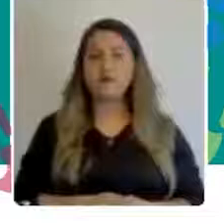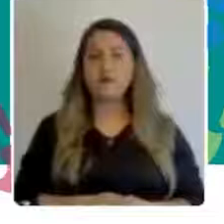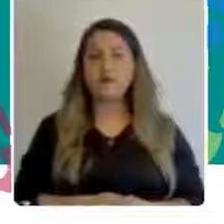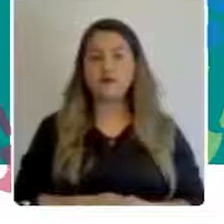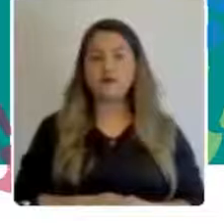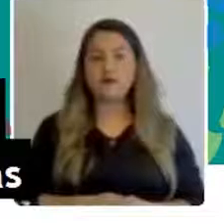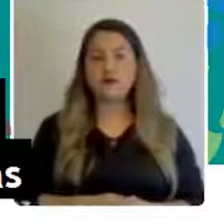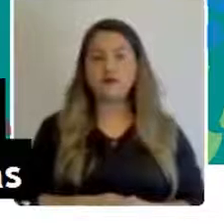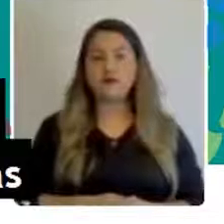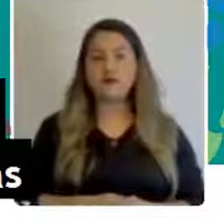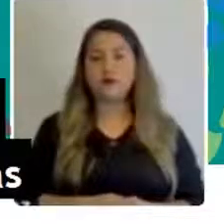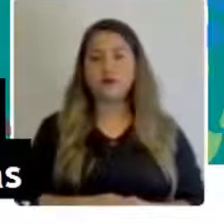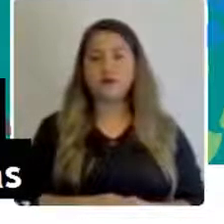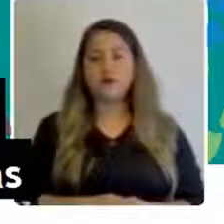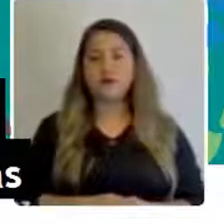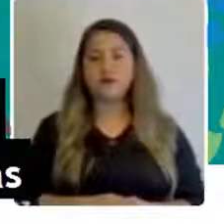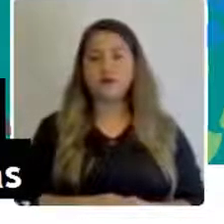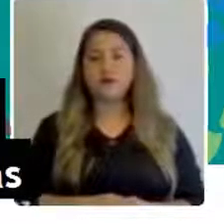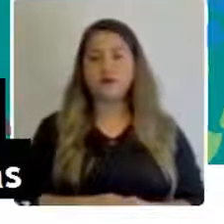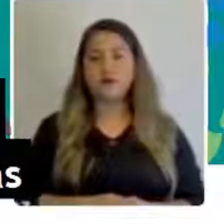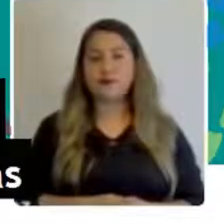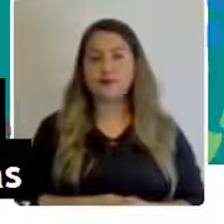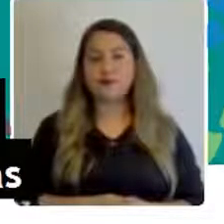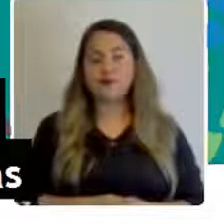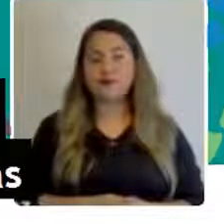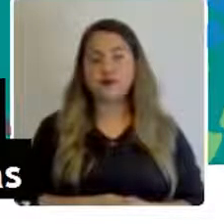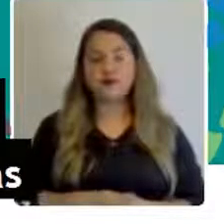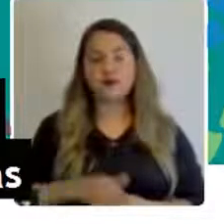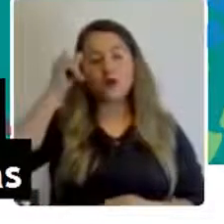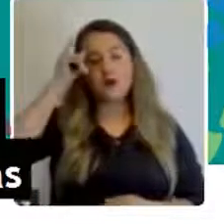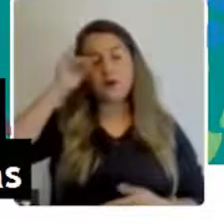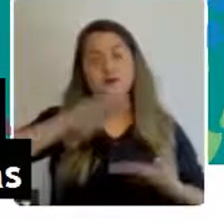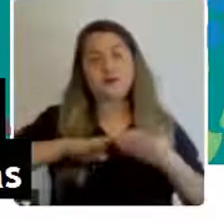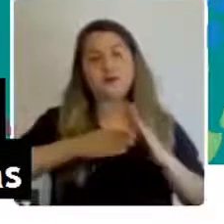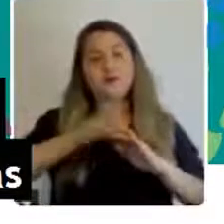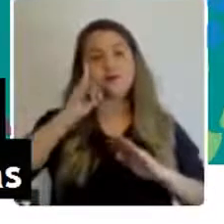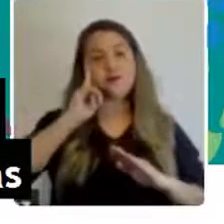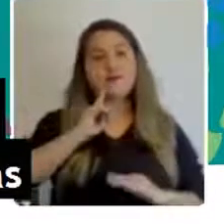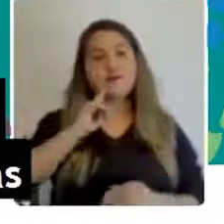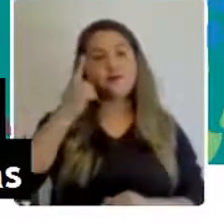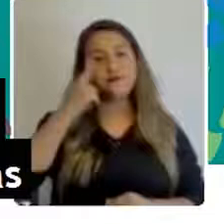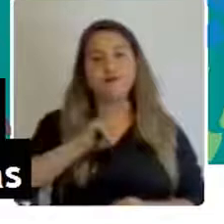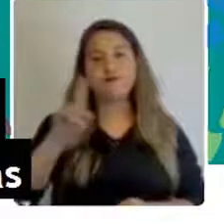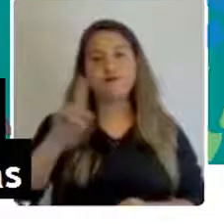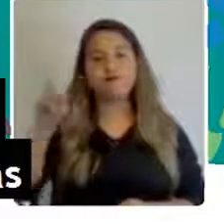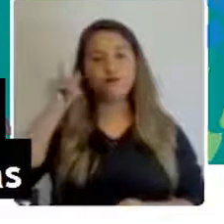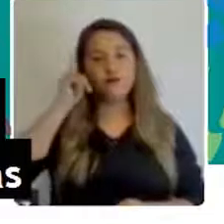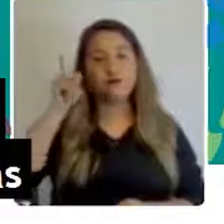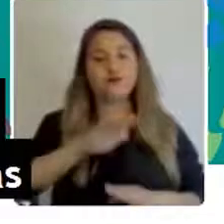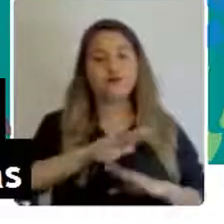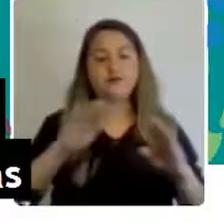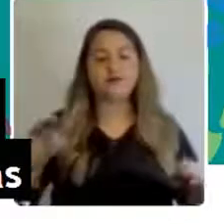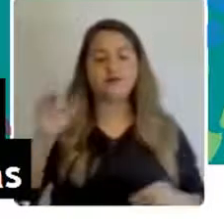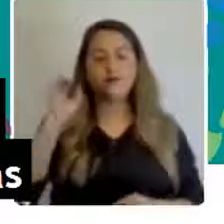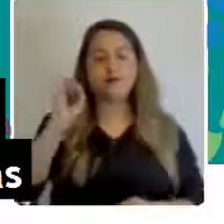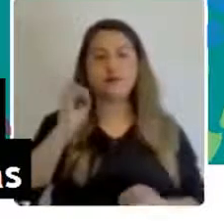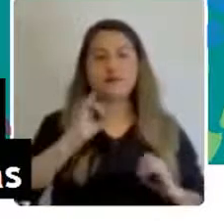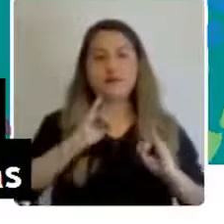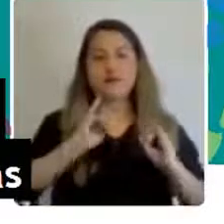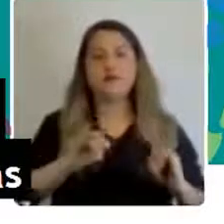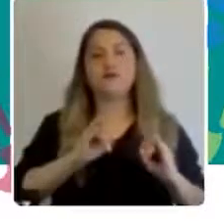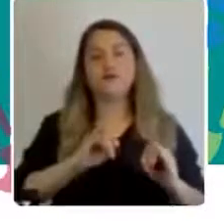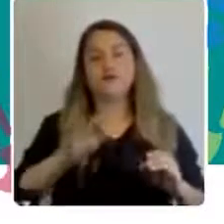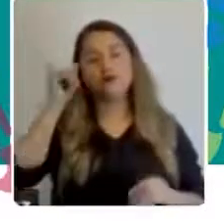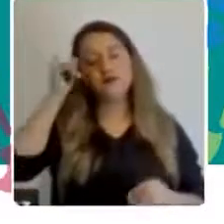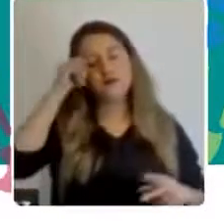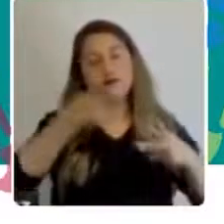ha habido estimaciones de 83 millones de pacientes y